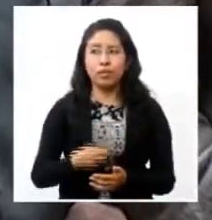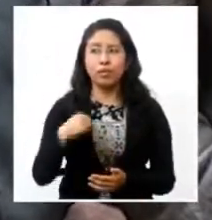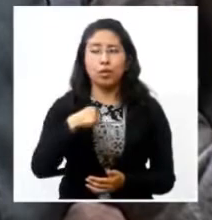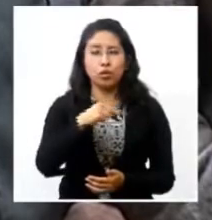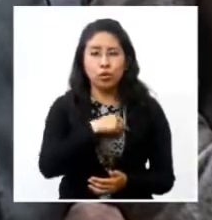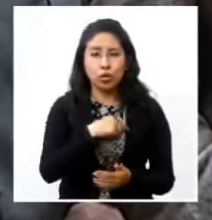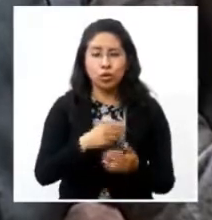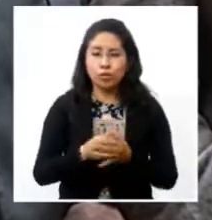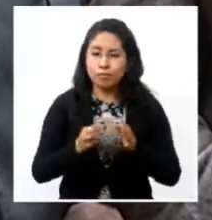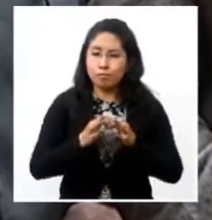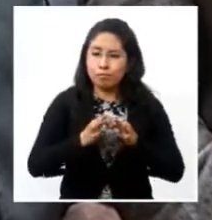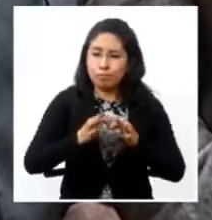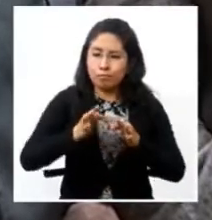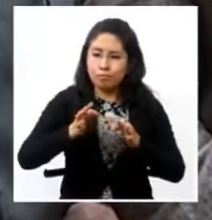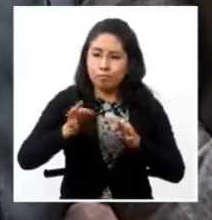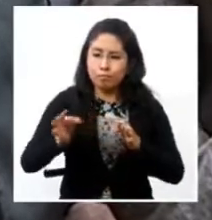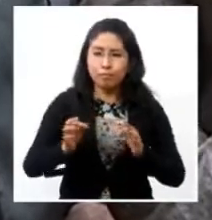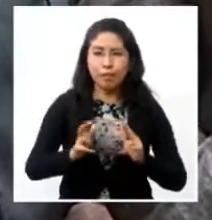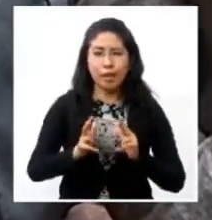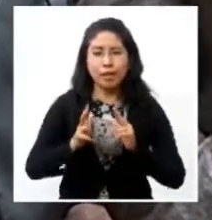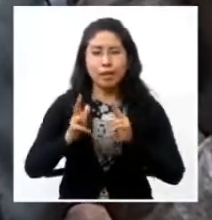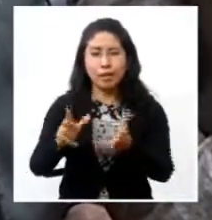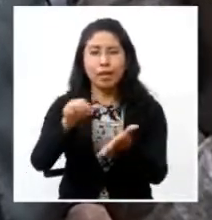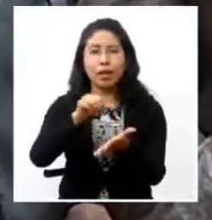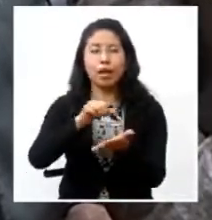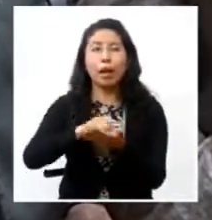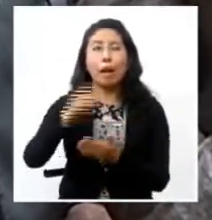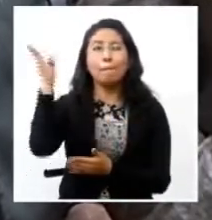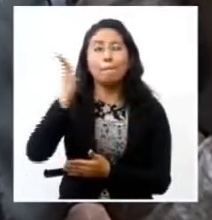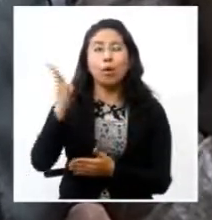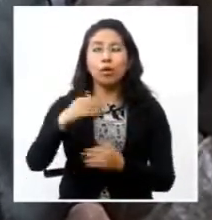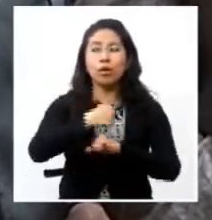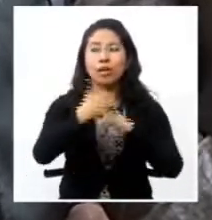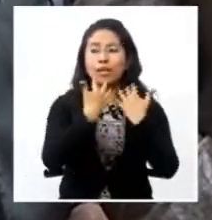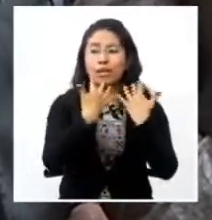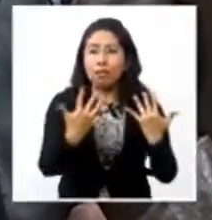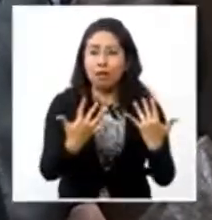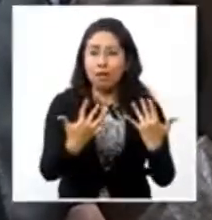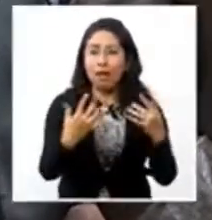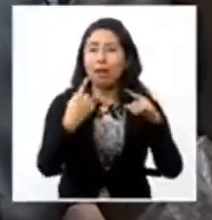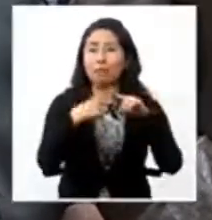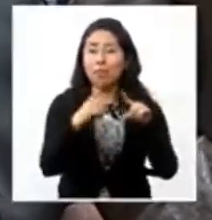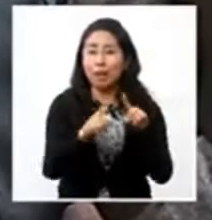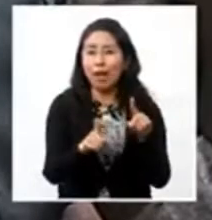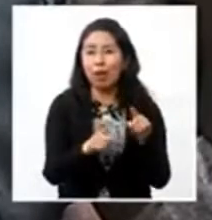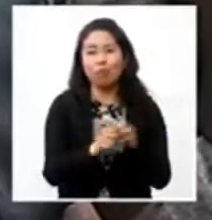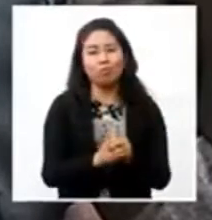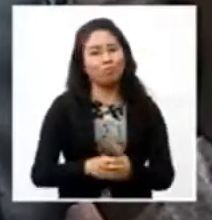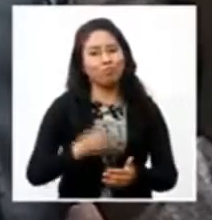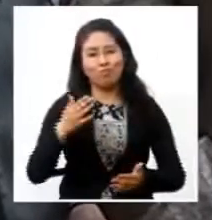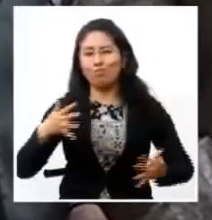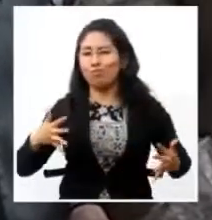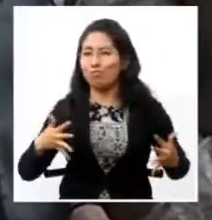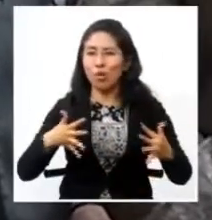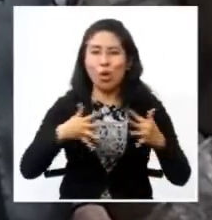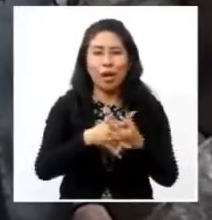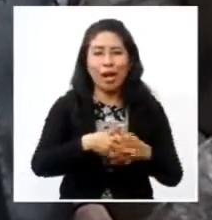la entrega de los bonos si la Asamblea, controlada por el MAS, no hubiera bloqueado el dinero